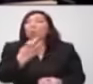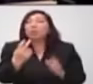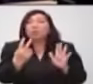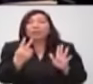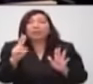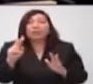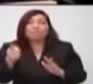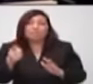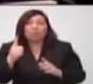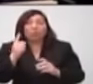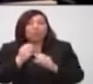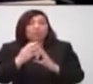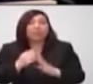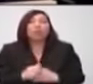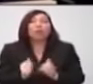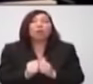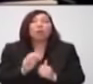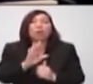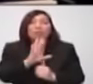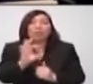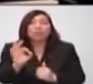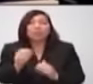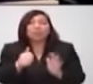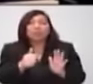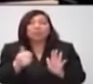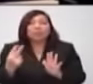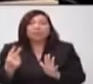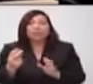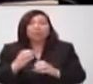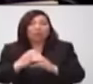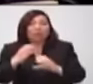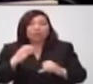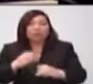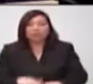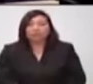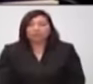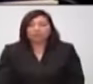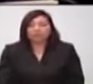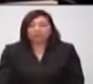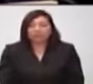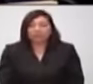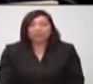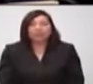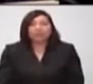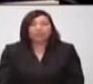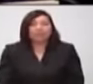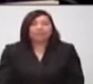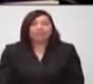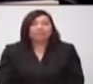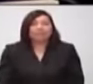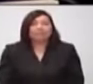407.000 pasajeros al día con 567 buses. La próxima lámina, por